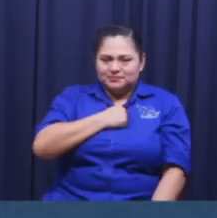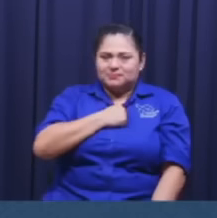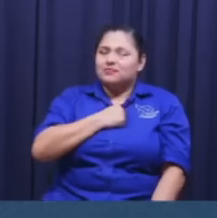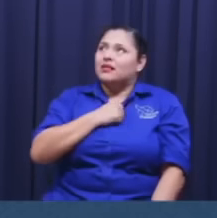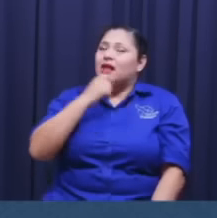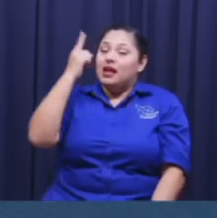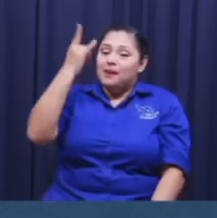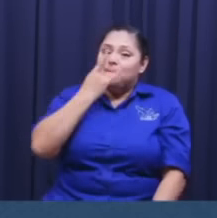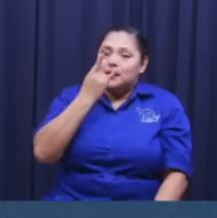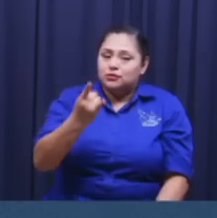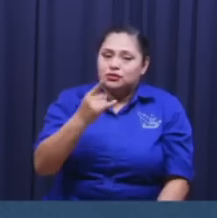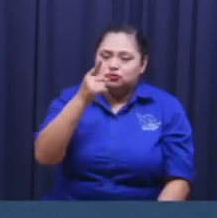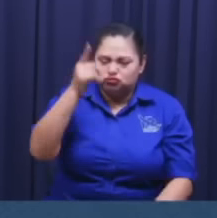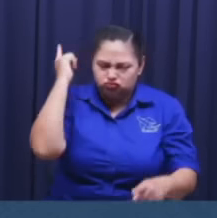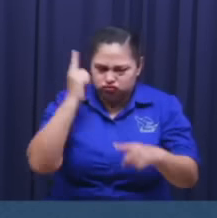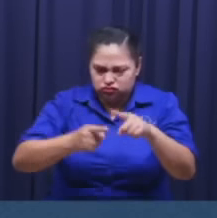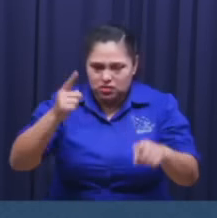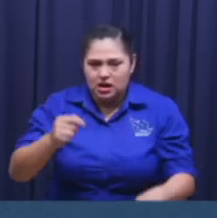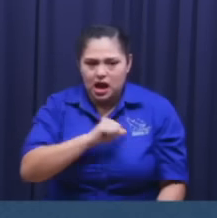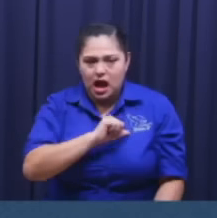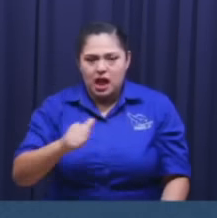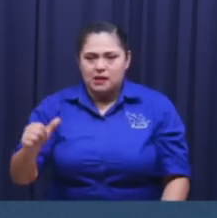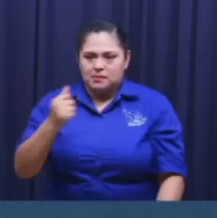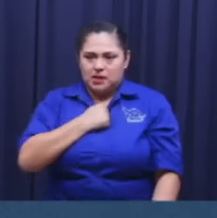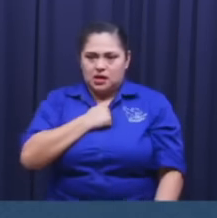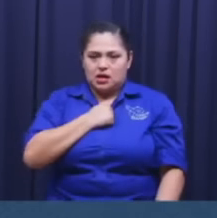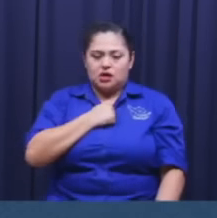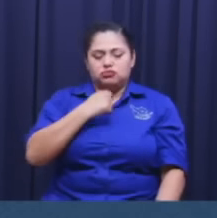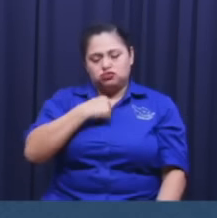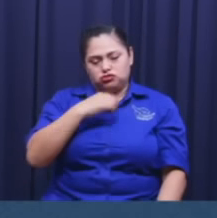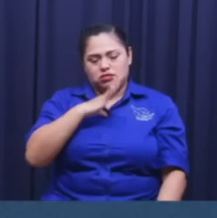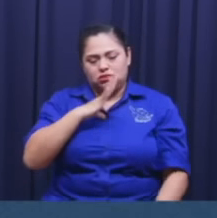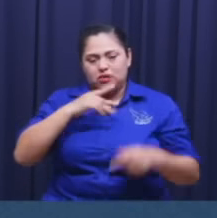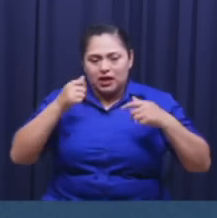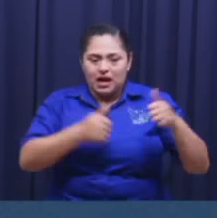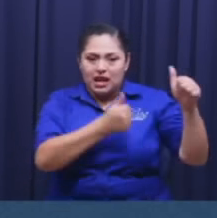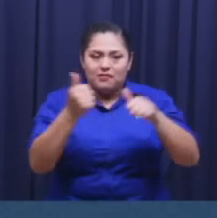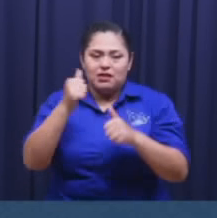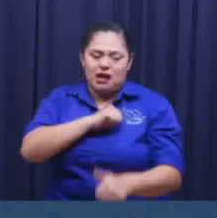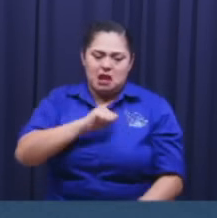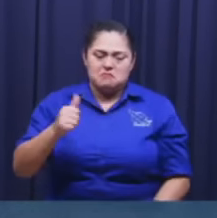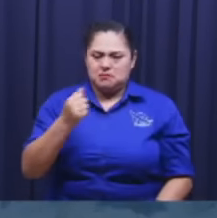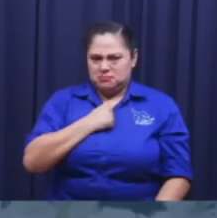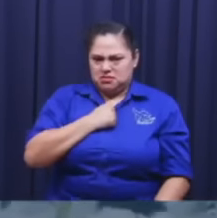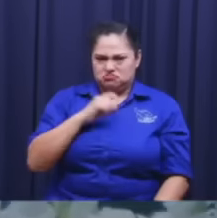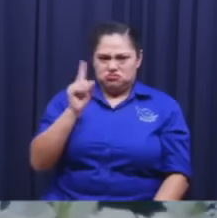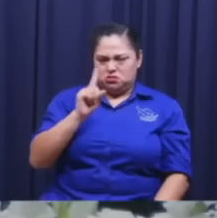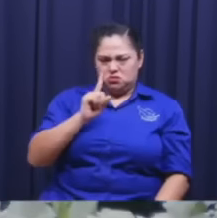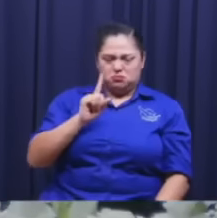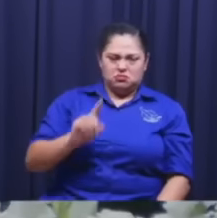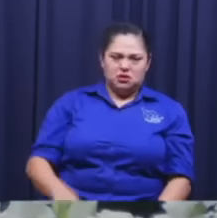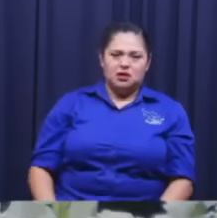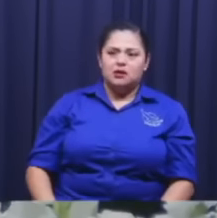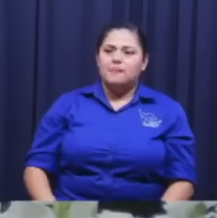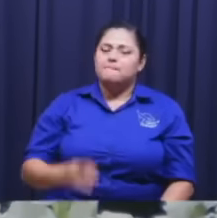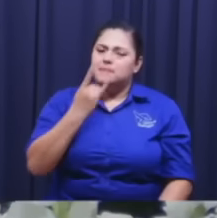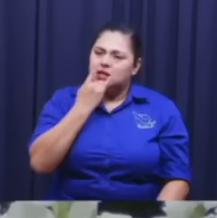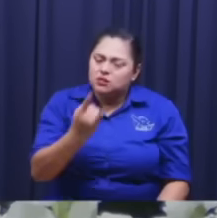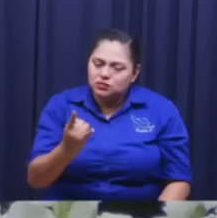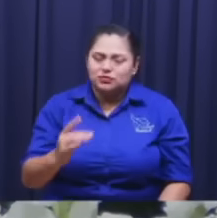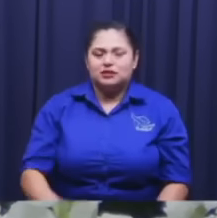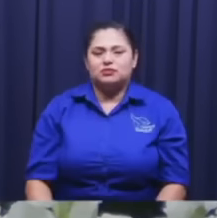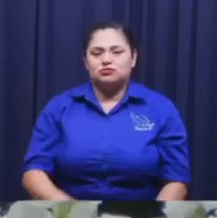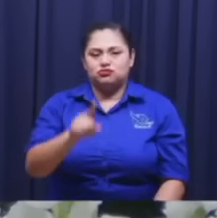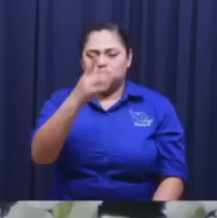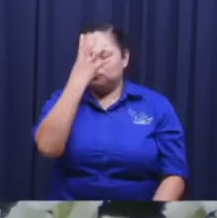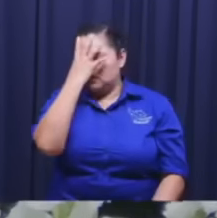es el que perdona tus iniquidades, alma mía. Aún le tengo que alabar, alma mía. No estés así. Él es el que te ha levantado. Perdona